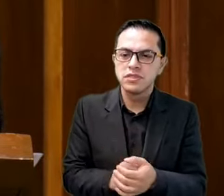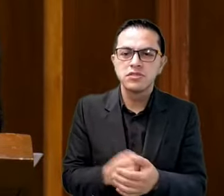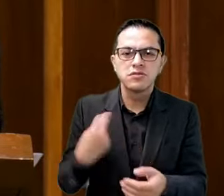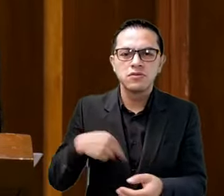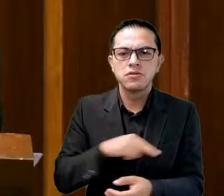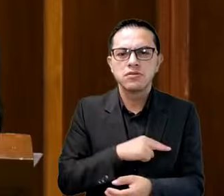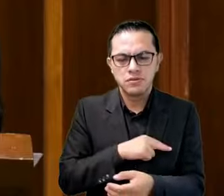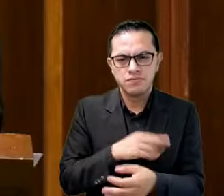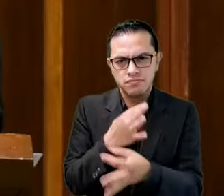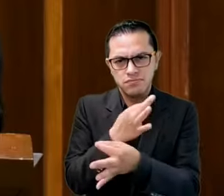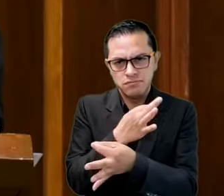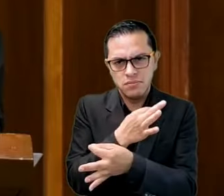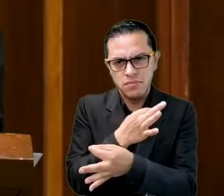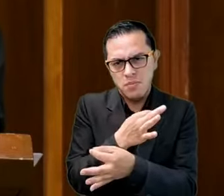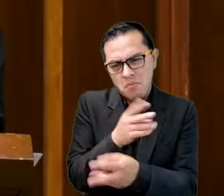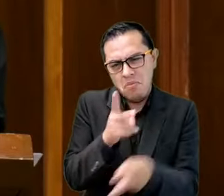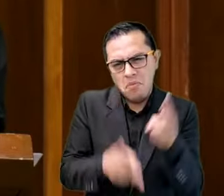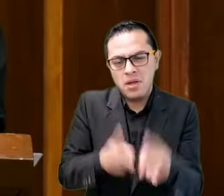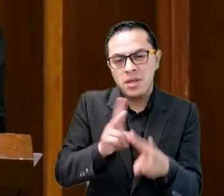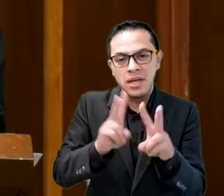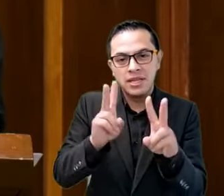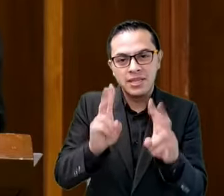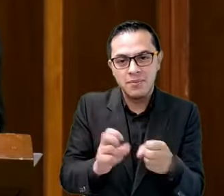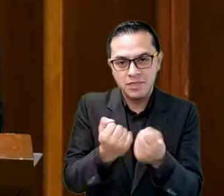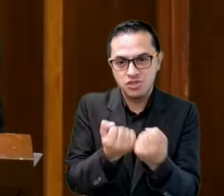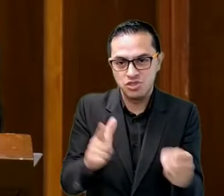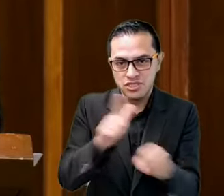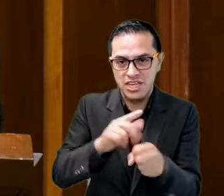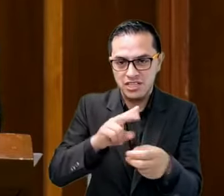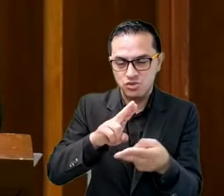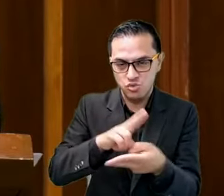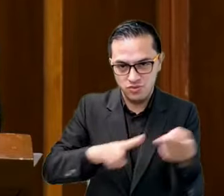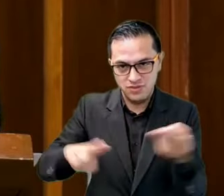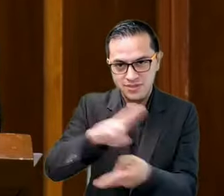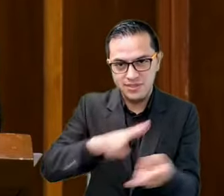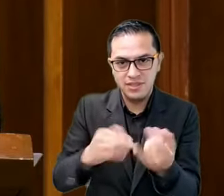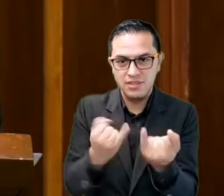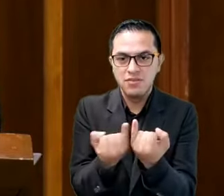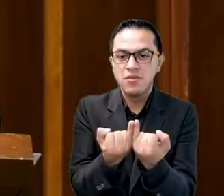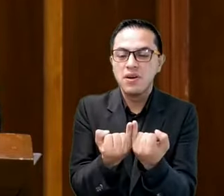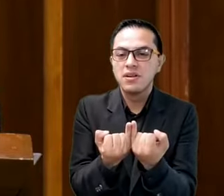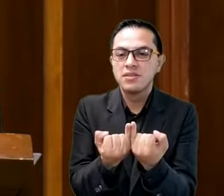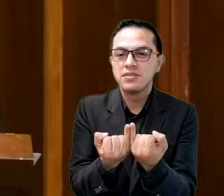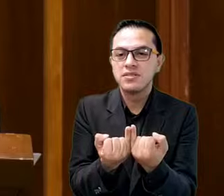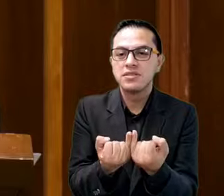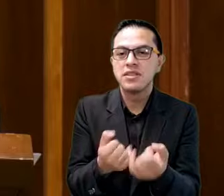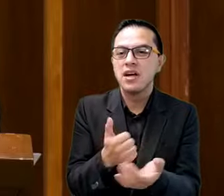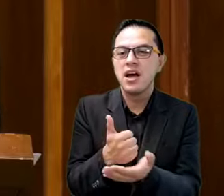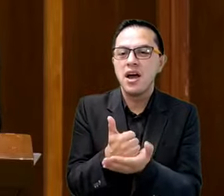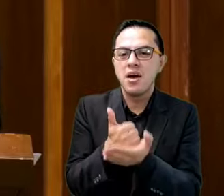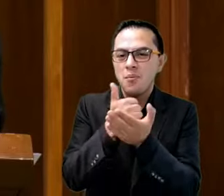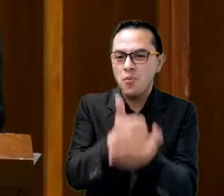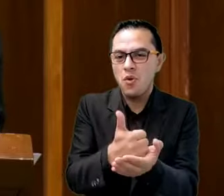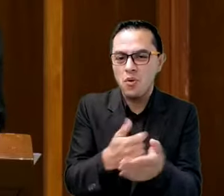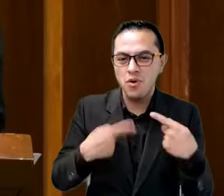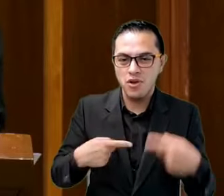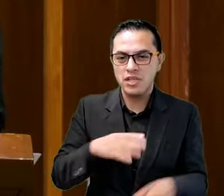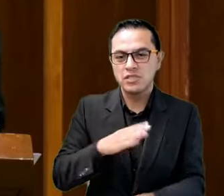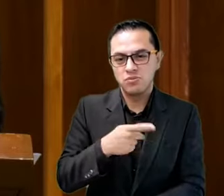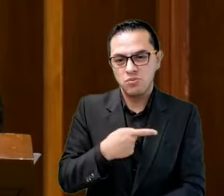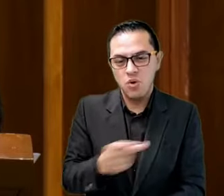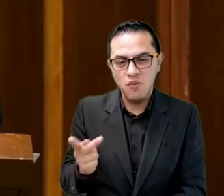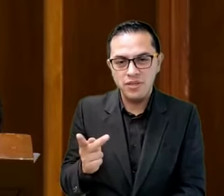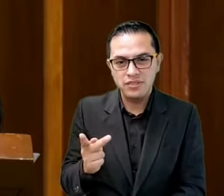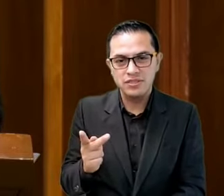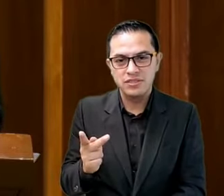sociales universales de apoyo a los más vulnerables y de una economía al servicio de la gente